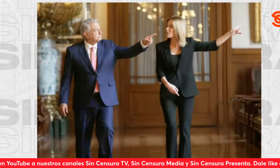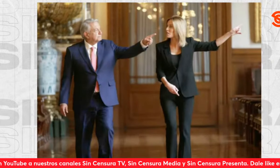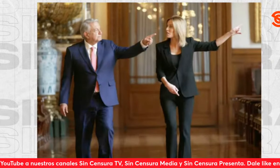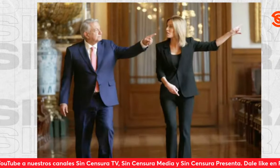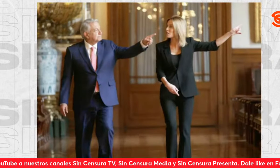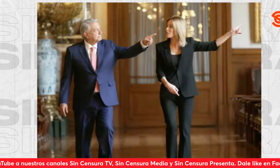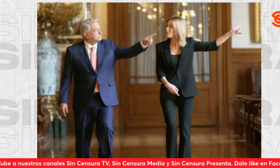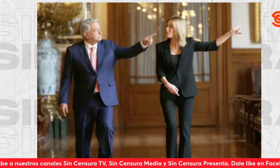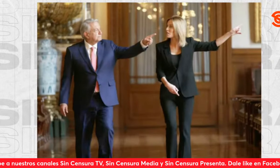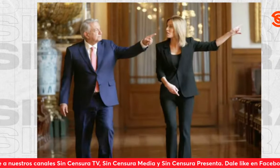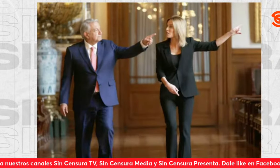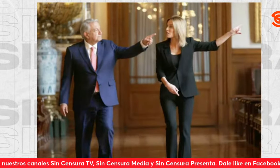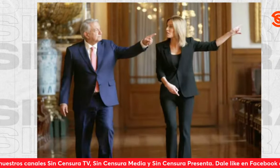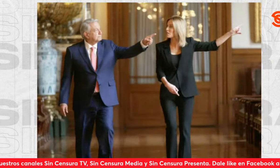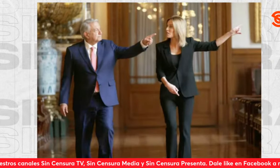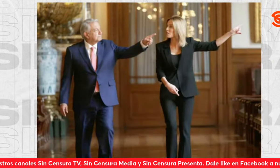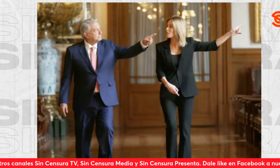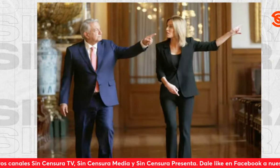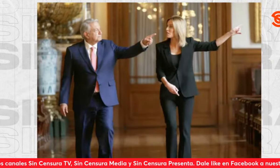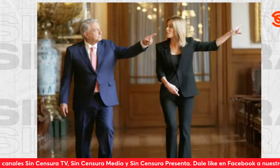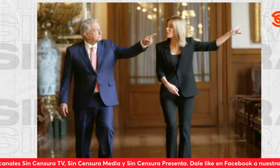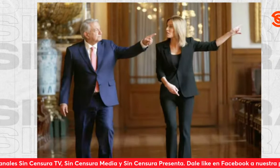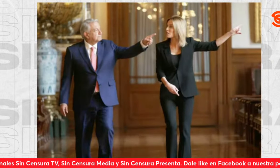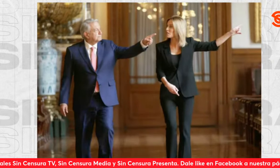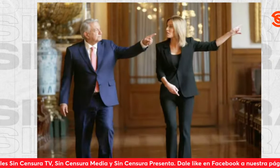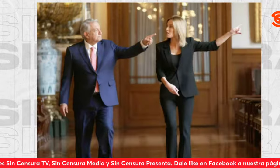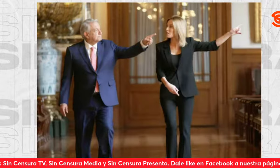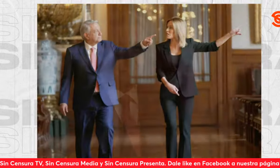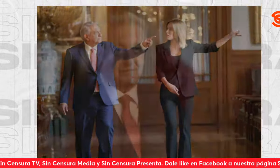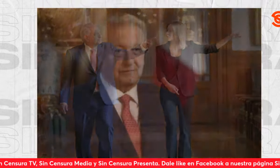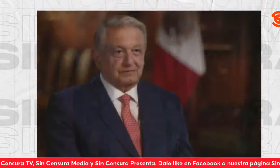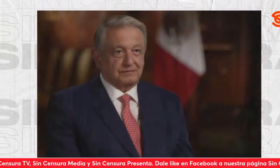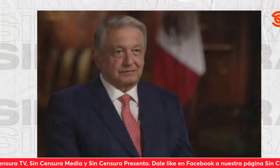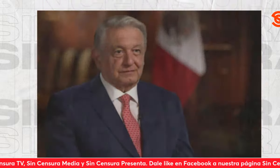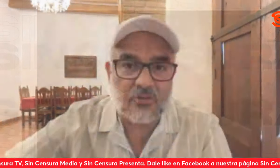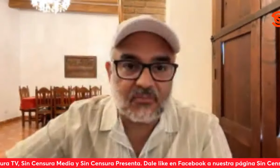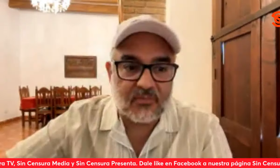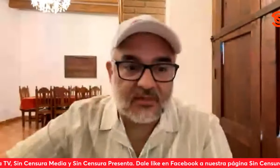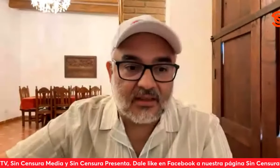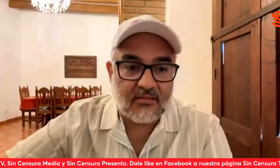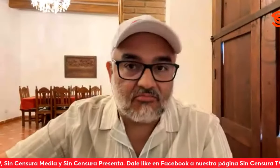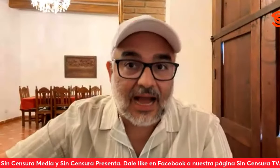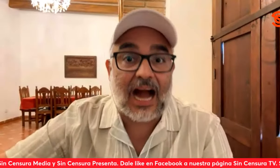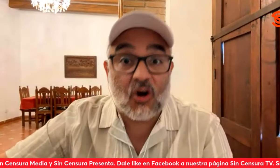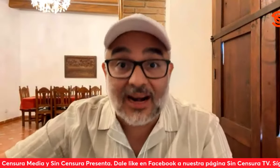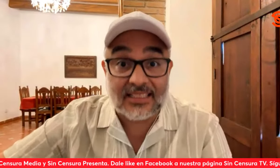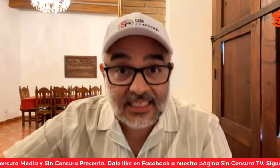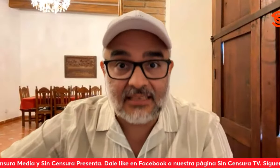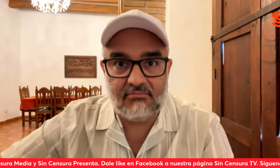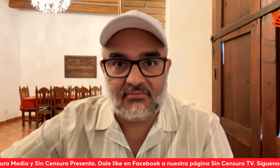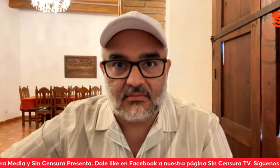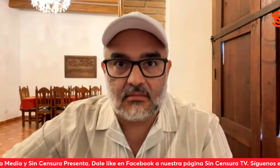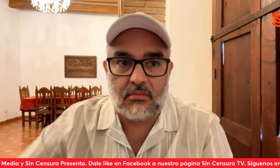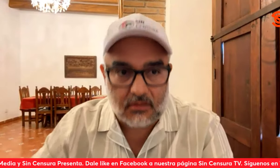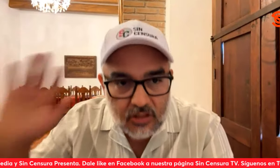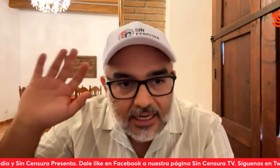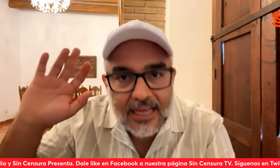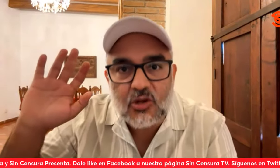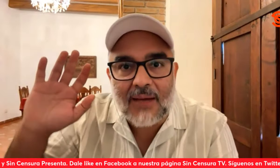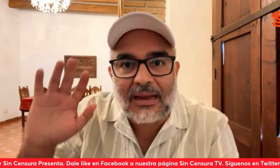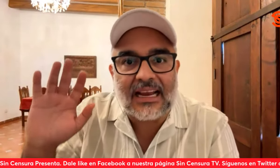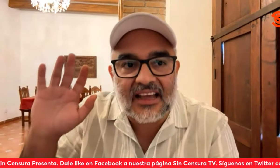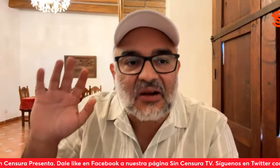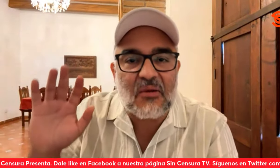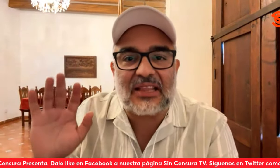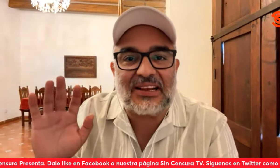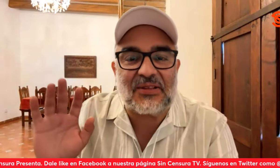absurdos en fin mi querido mi querido Paco Ahora sí por si acaso